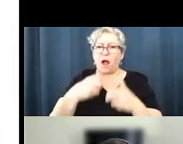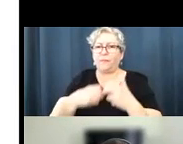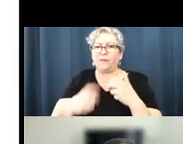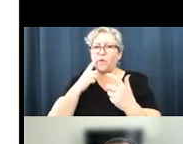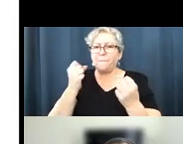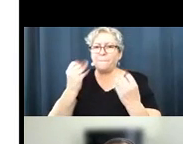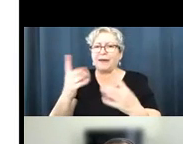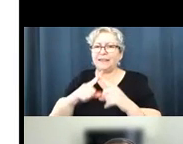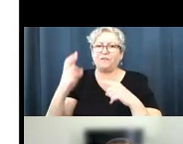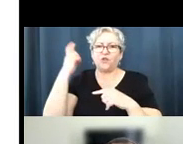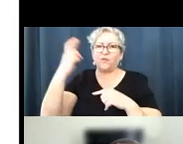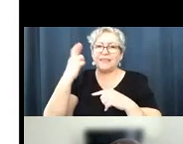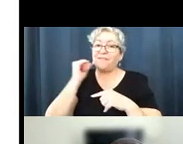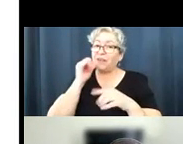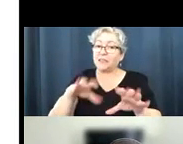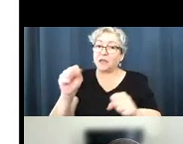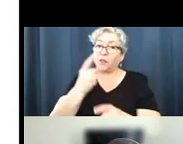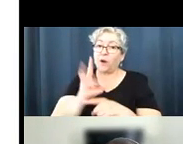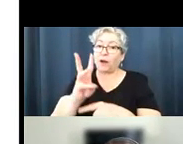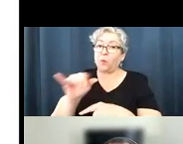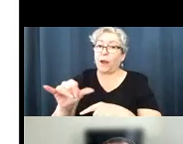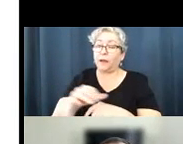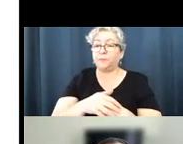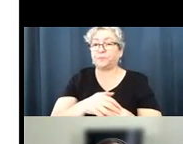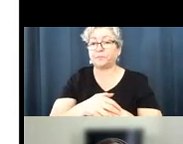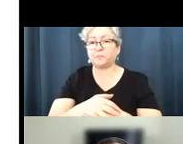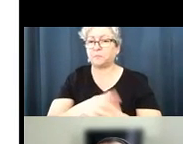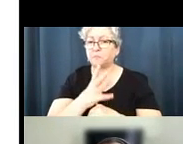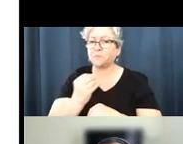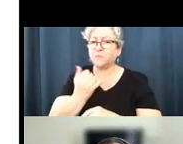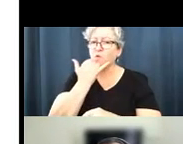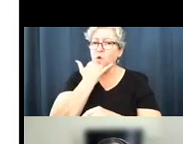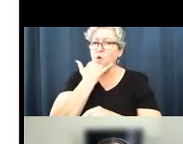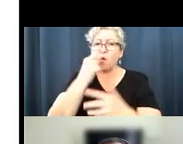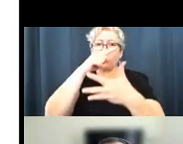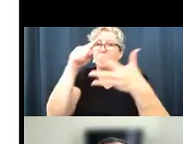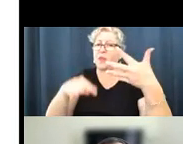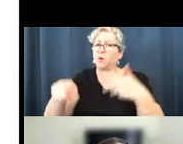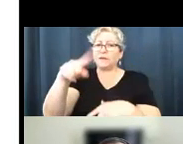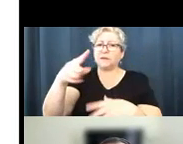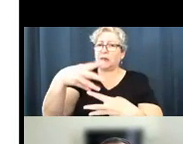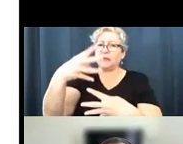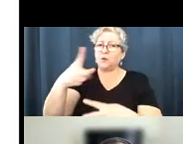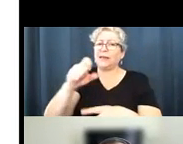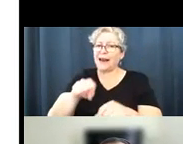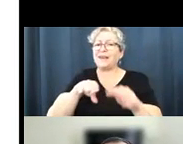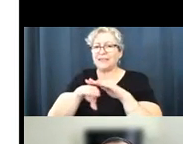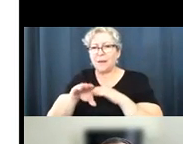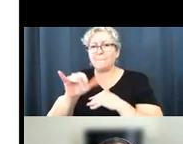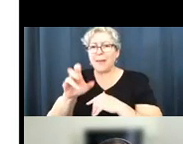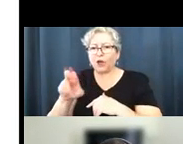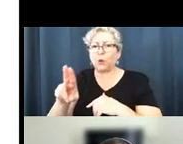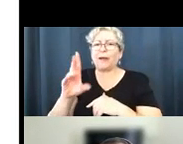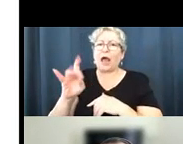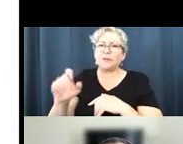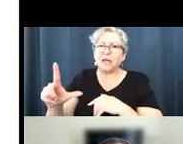pueden ser muy problemáticos por distintas razones si no están hechas correctamente. No hay nada verá mal de todo